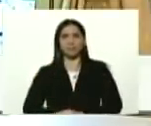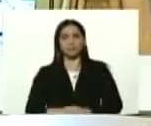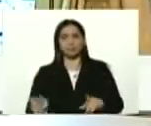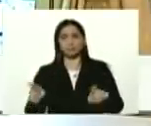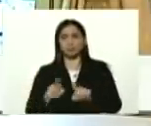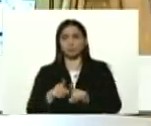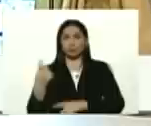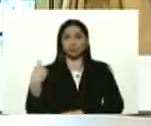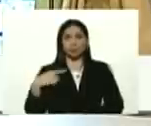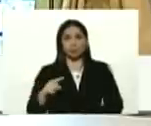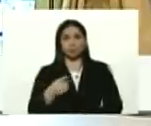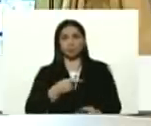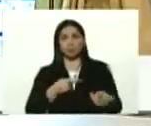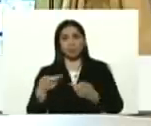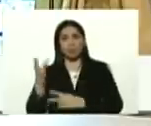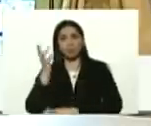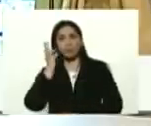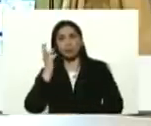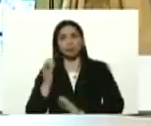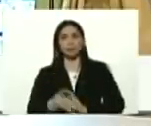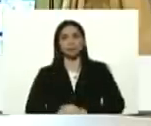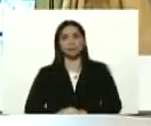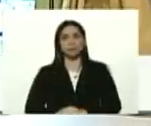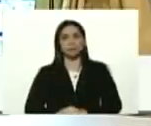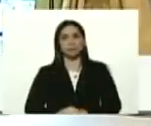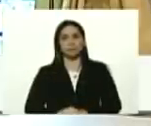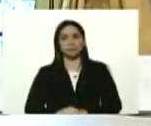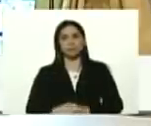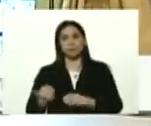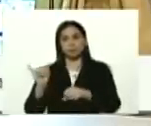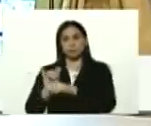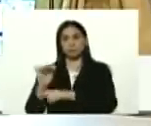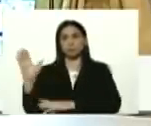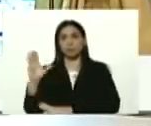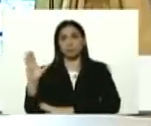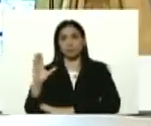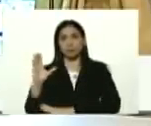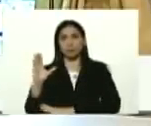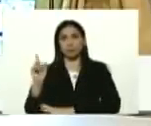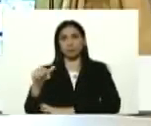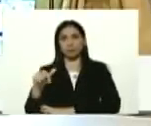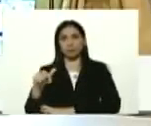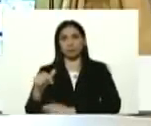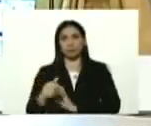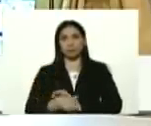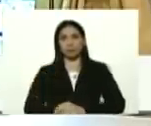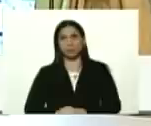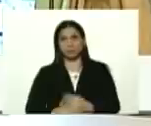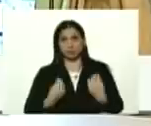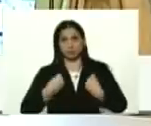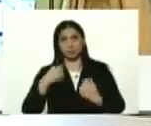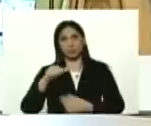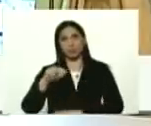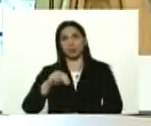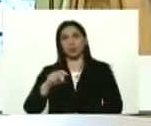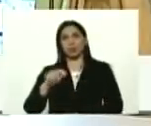Igualmente tenemos invitada a una cumanesa caraqueña de Antímano.